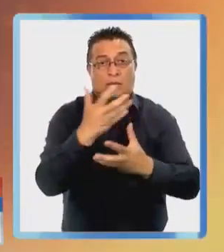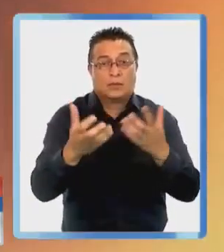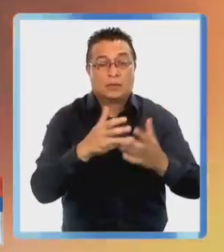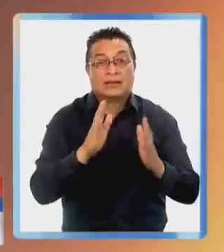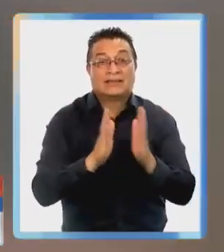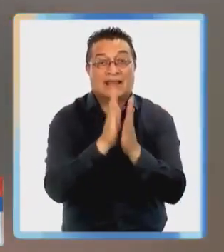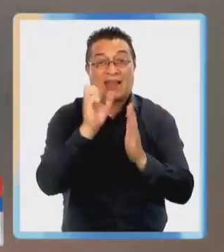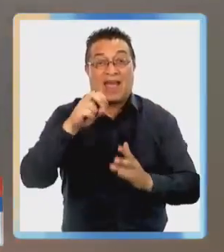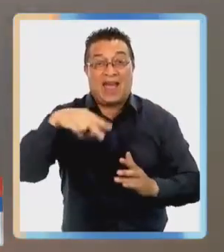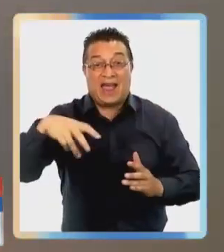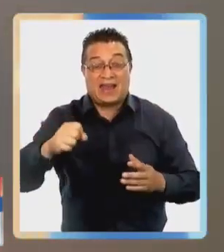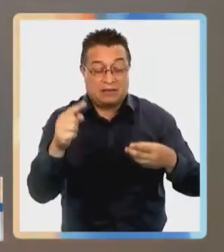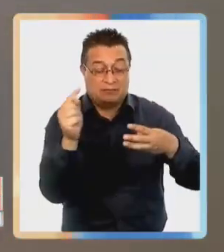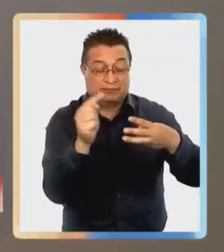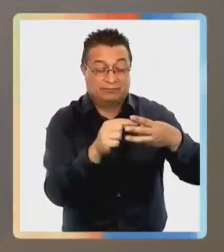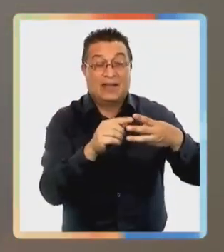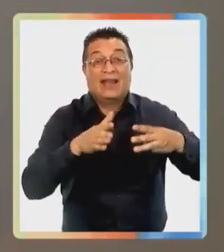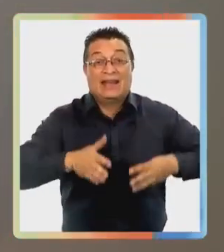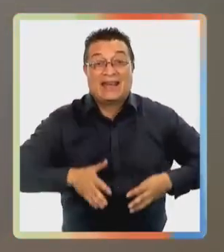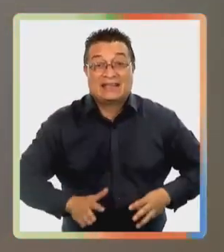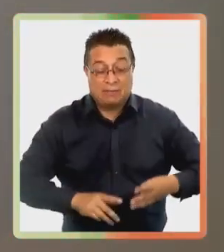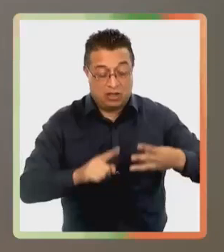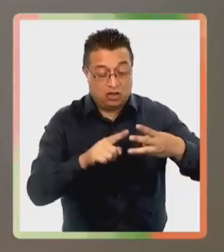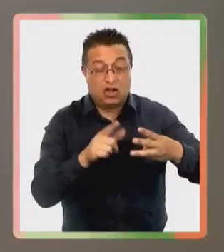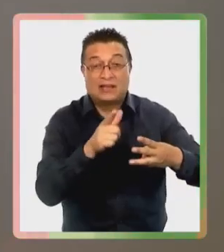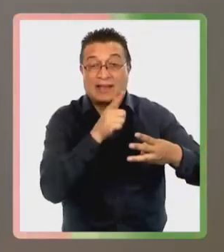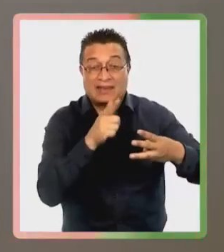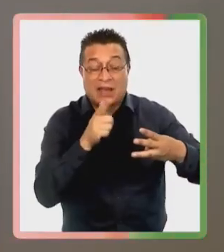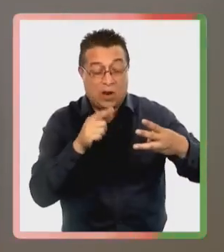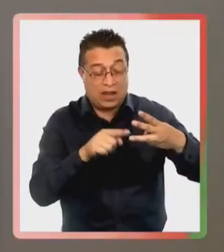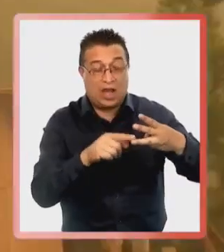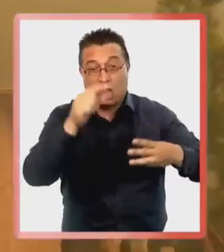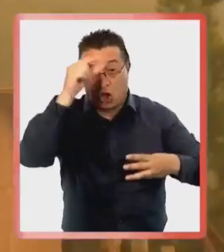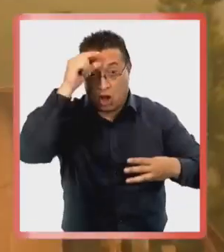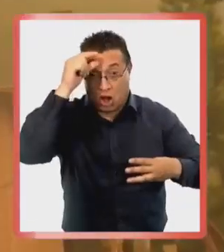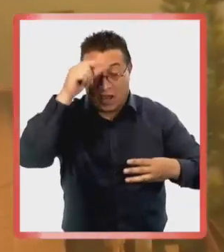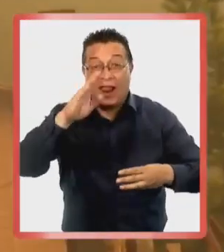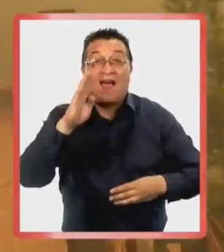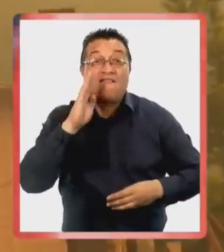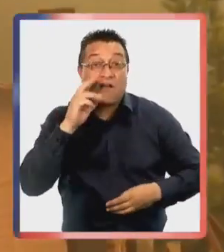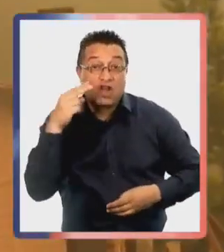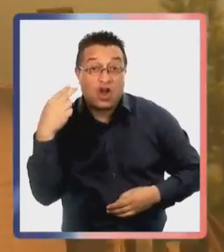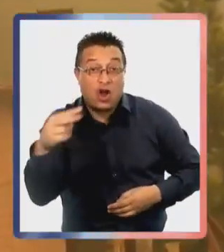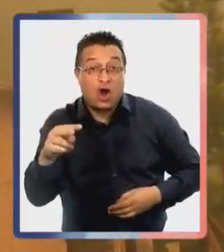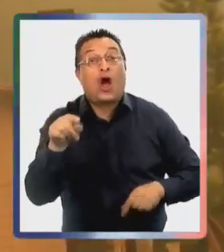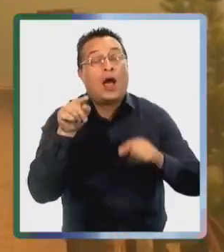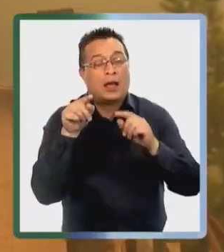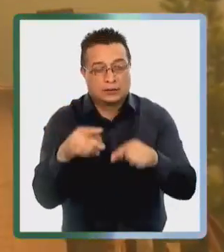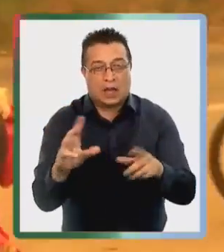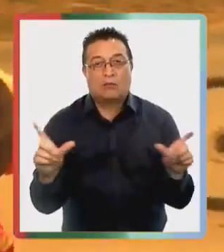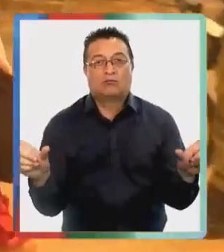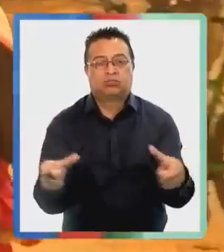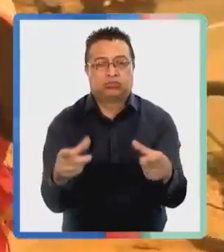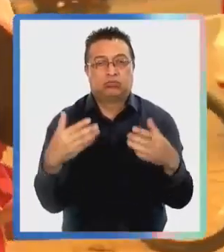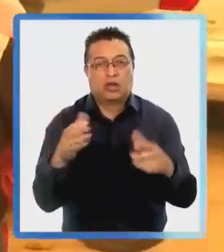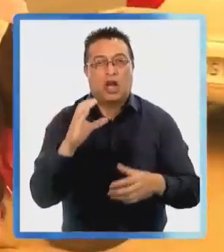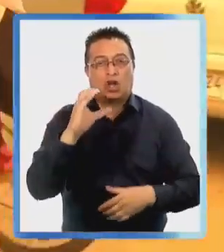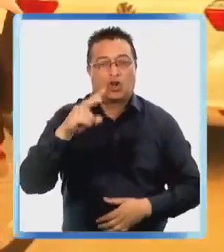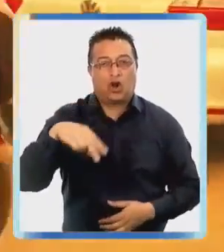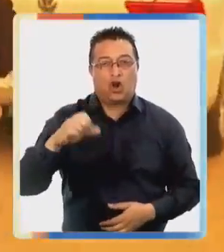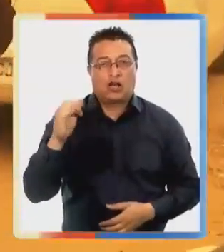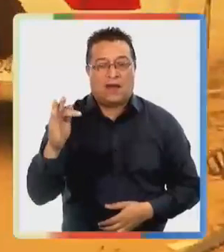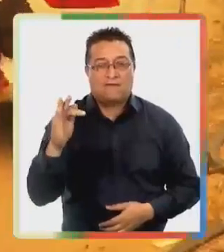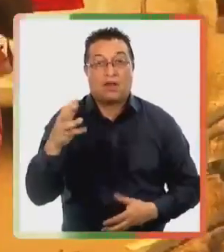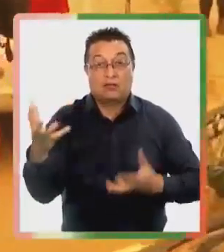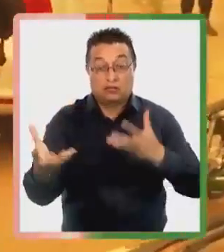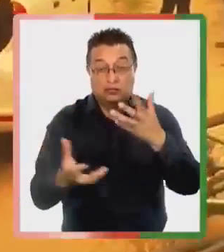Santa Juana y Coronel en la región del Biobío, fue declarado como contenido por CONAF. El fuego en la zona ha consumido a la fecha un